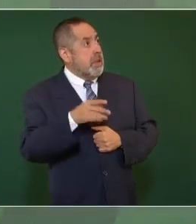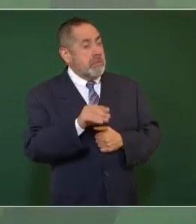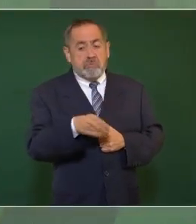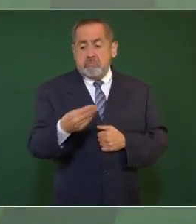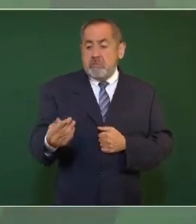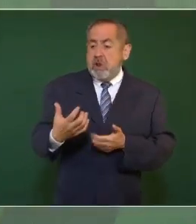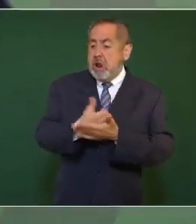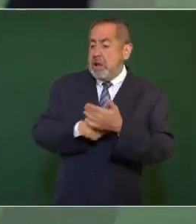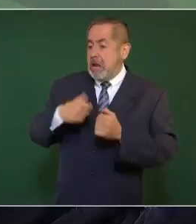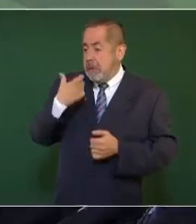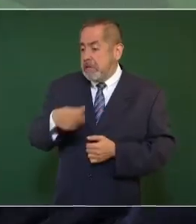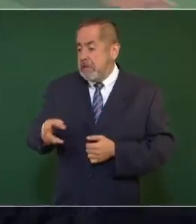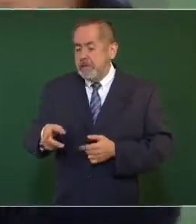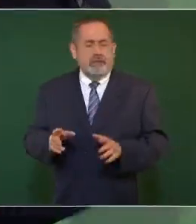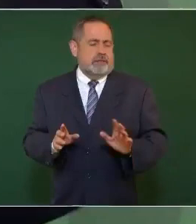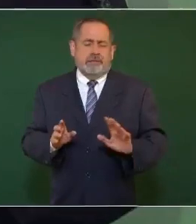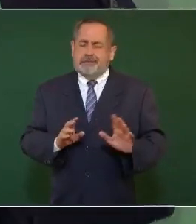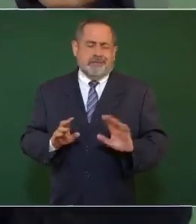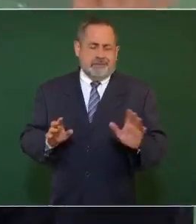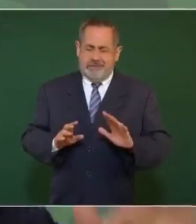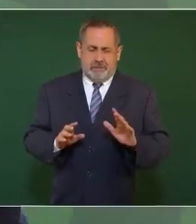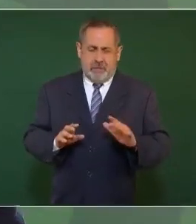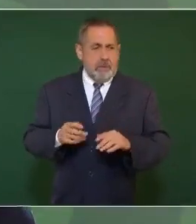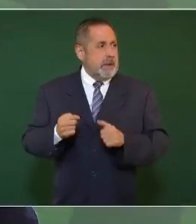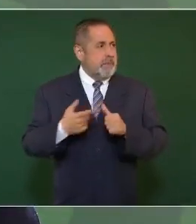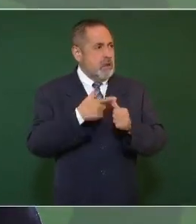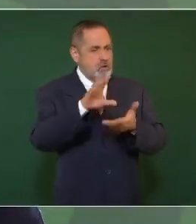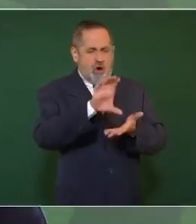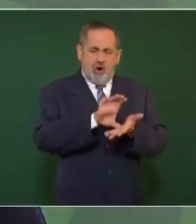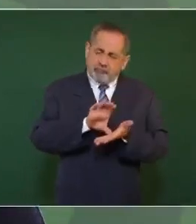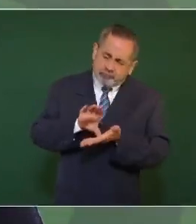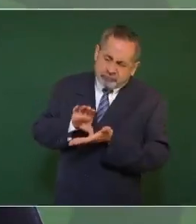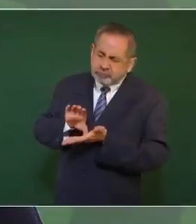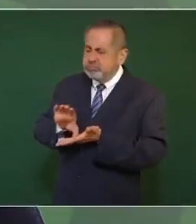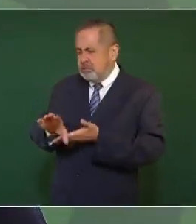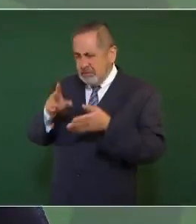Entonces, eso ya no se aplica, es un cuento